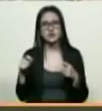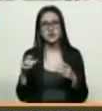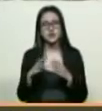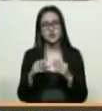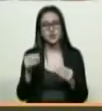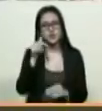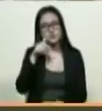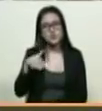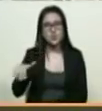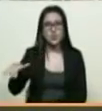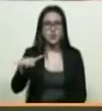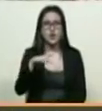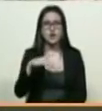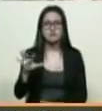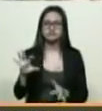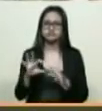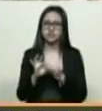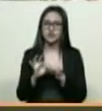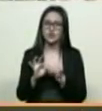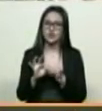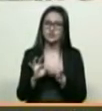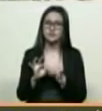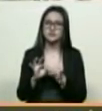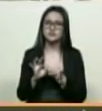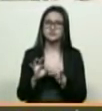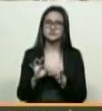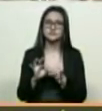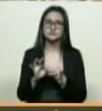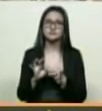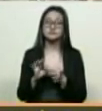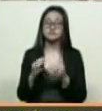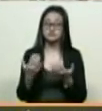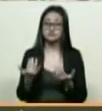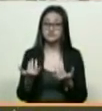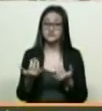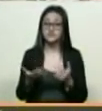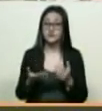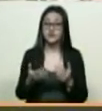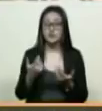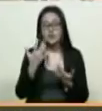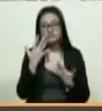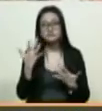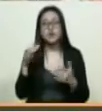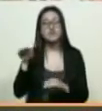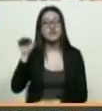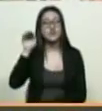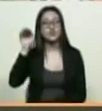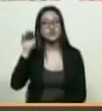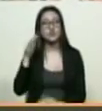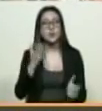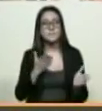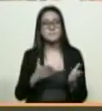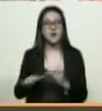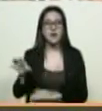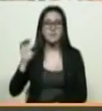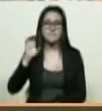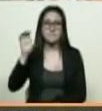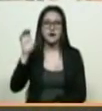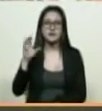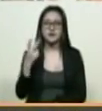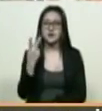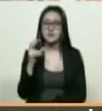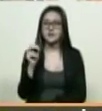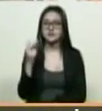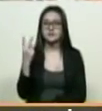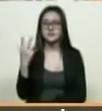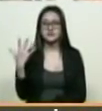poder popular organizado vinculado al sector ha colocado mirando al futuro, mirando al plan de la patria